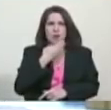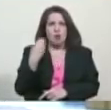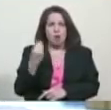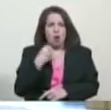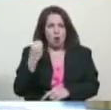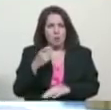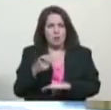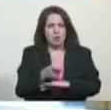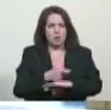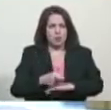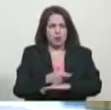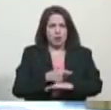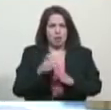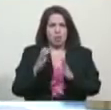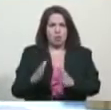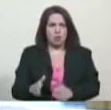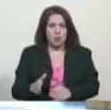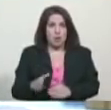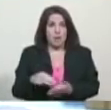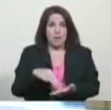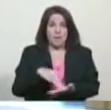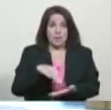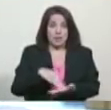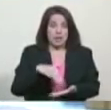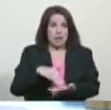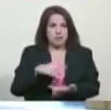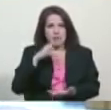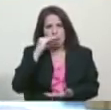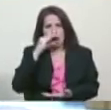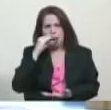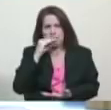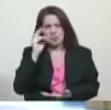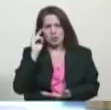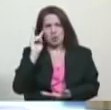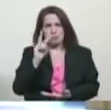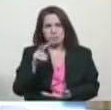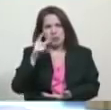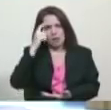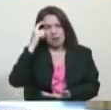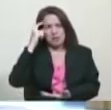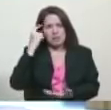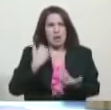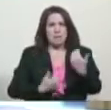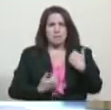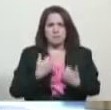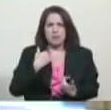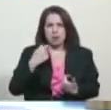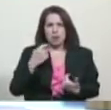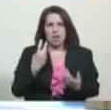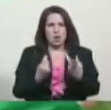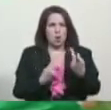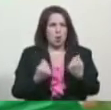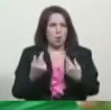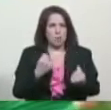Miranda, Héctor Rodríguez. Día de producción, miércoles de economía. Adelante, estado Miranda.